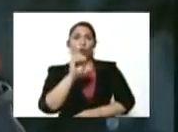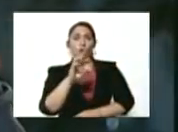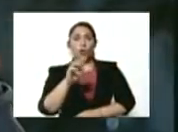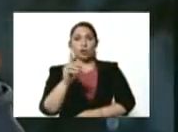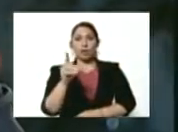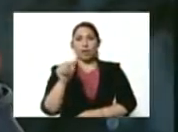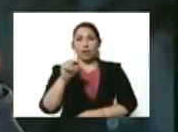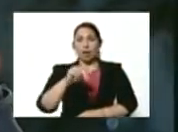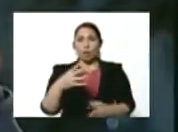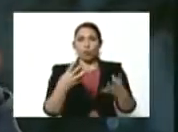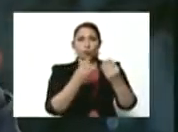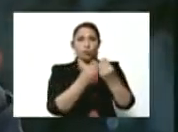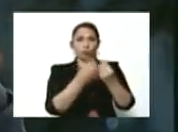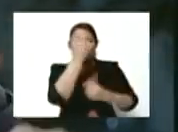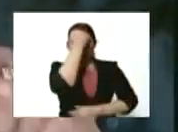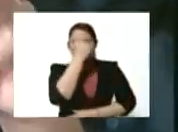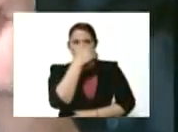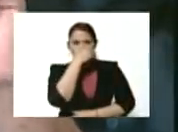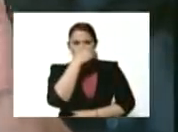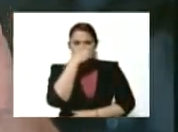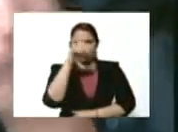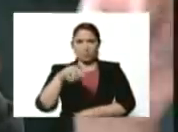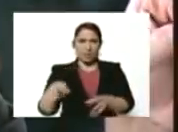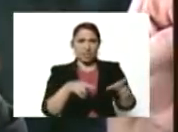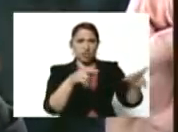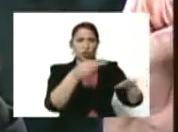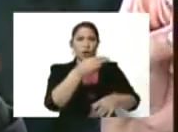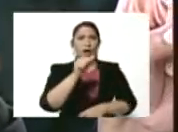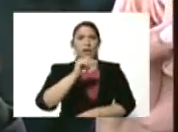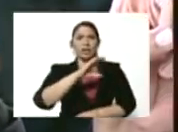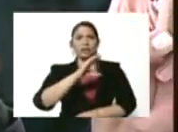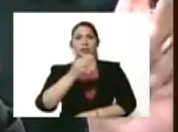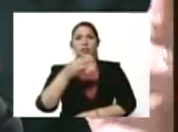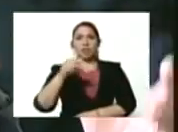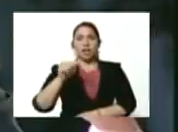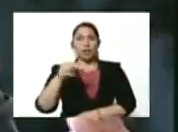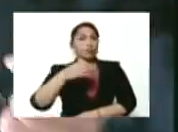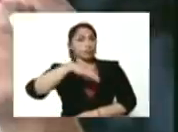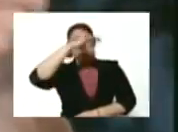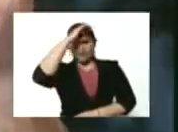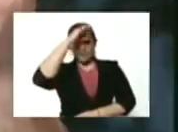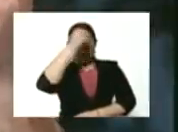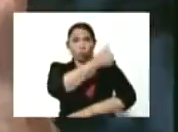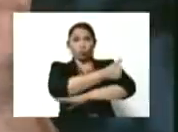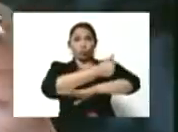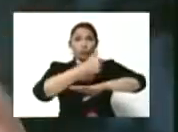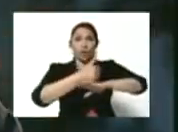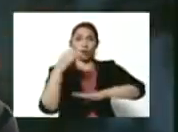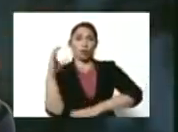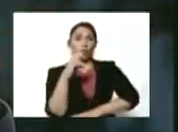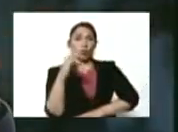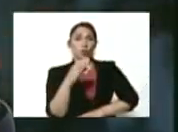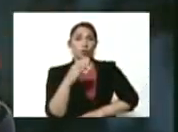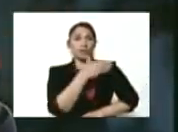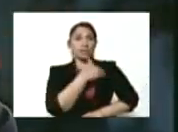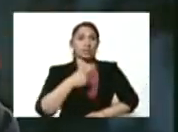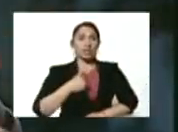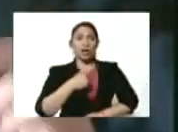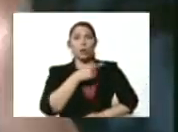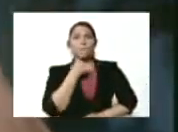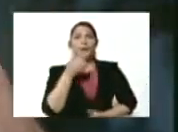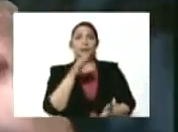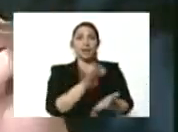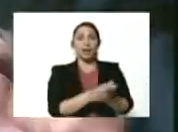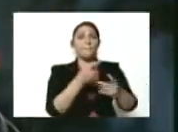los mercenarios en Río Hacha, y que no lo sabían así, las autoridades colombianas trataron de desaparecerla, pero ella dejó un testimonio